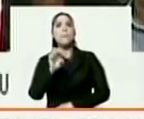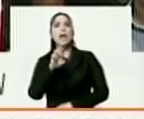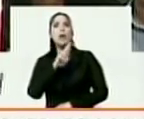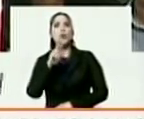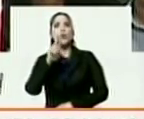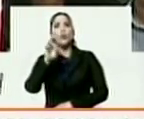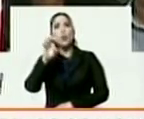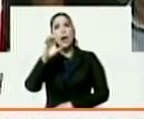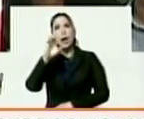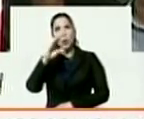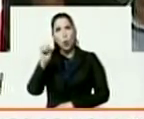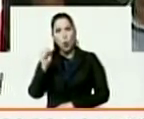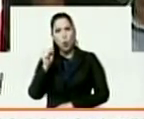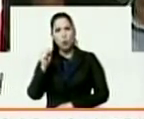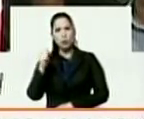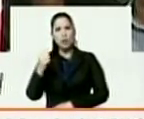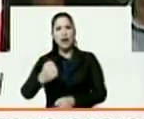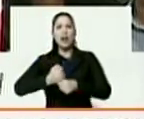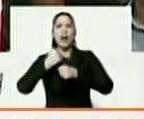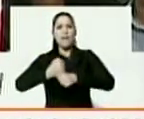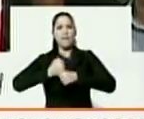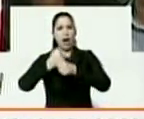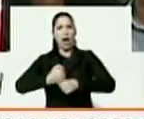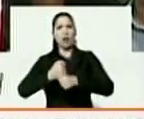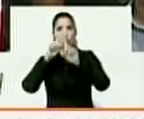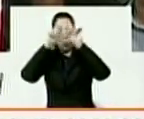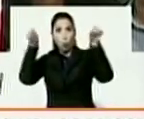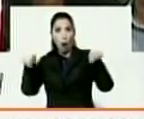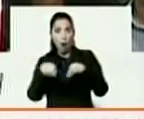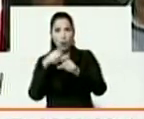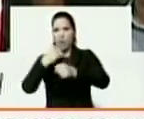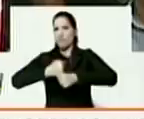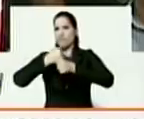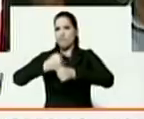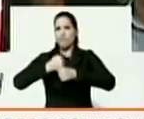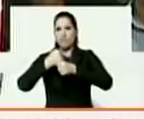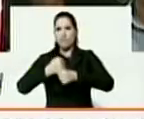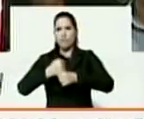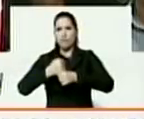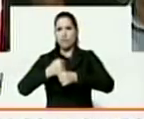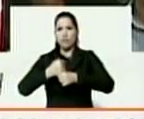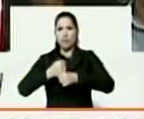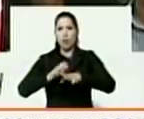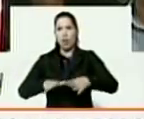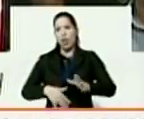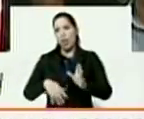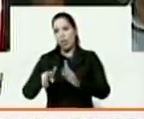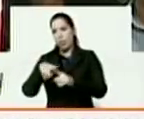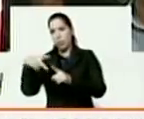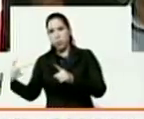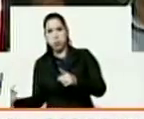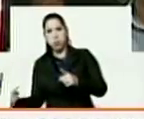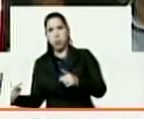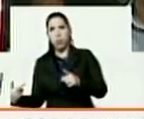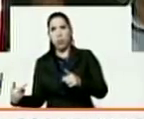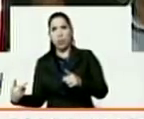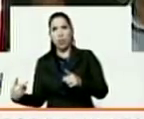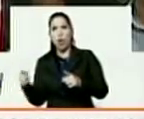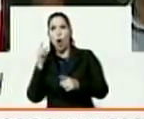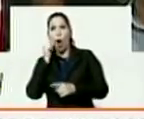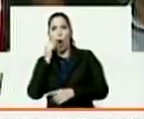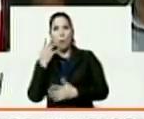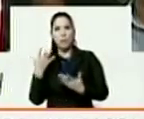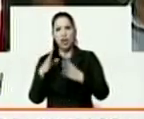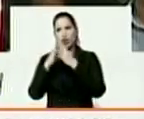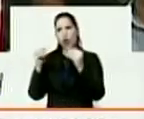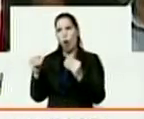caballo corriendo en los cuadros el cuadro que hicieron se vaya corriendo el tirado en el suelo el mensaje todo el